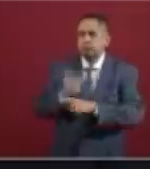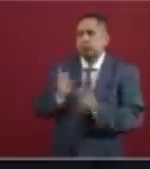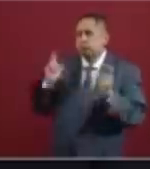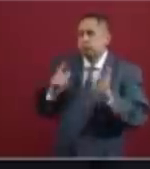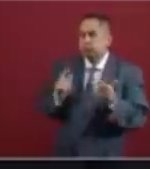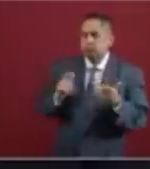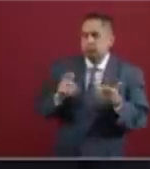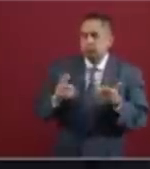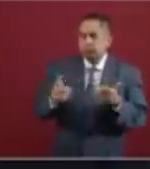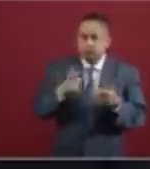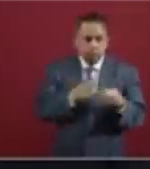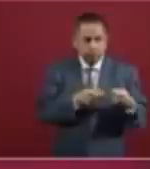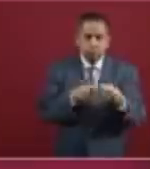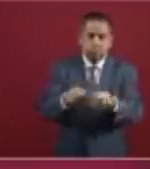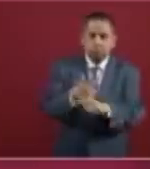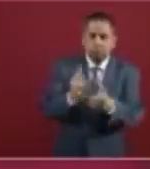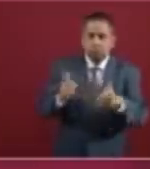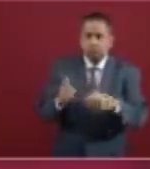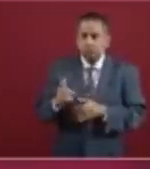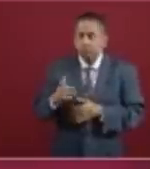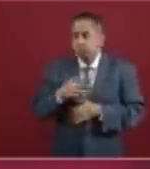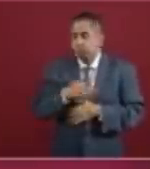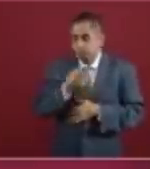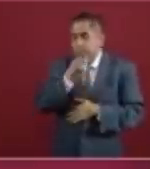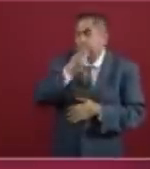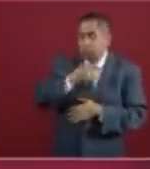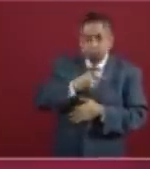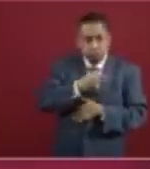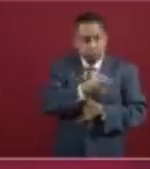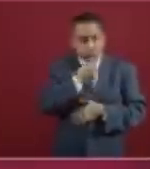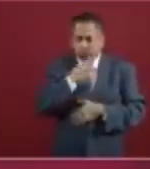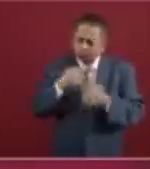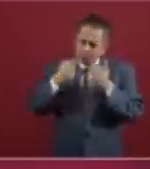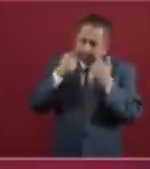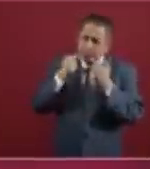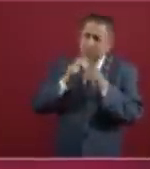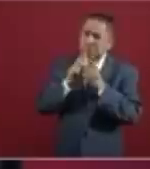para que liberen a mi mamá. Me lo dice llorando,